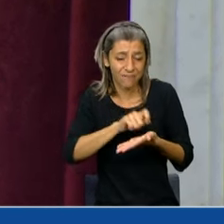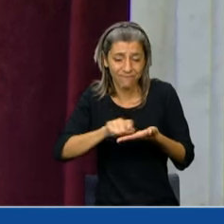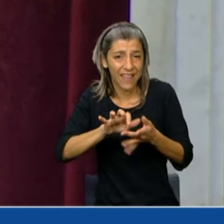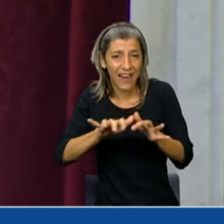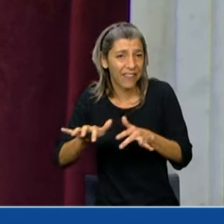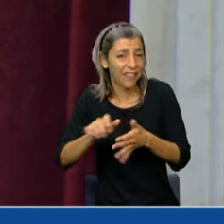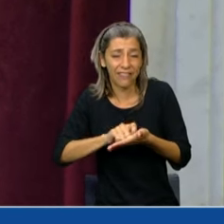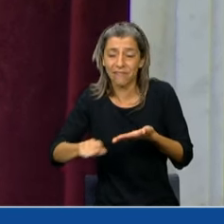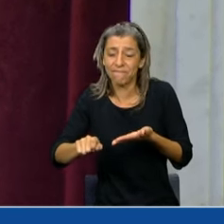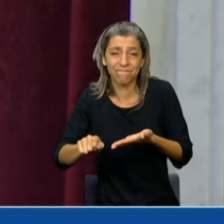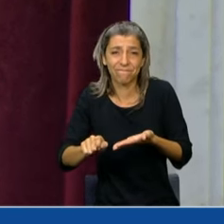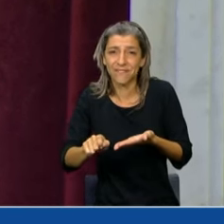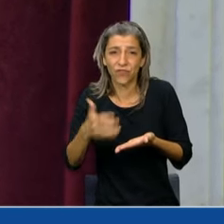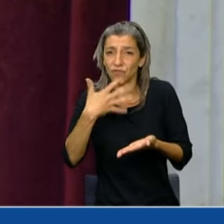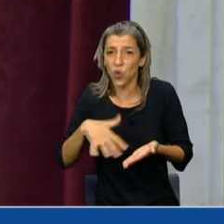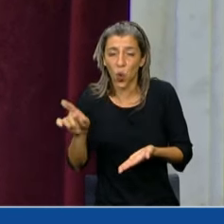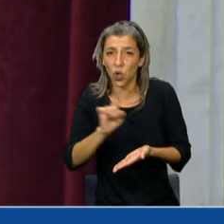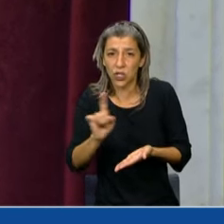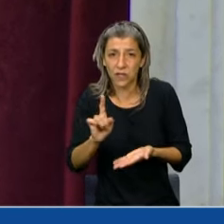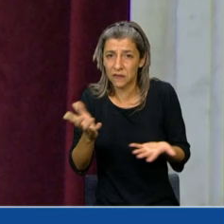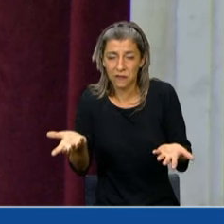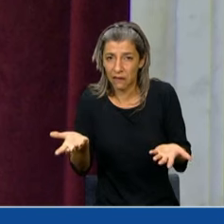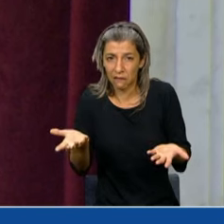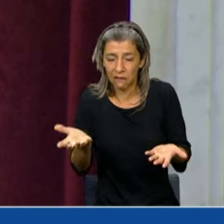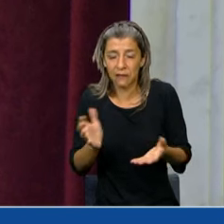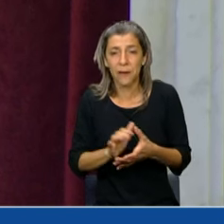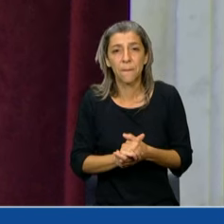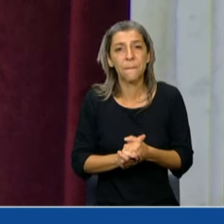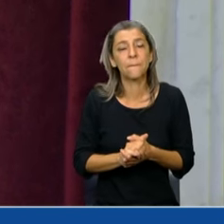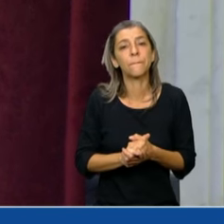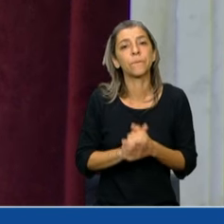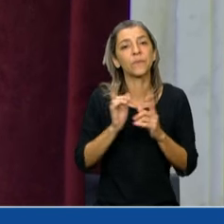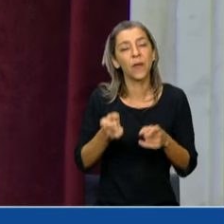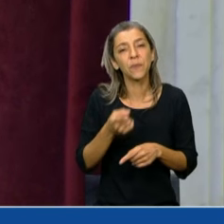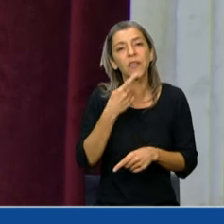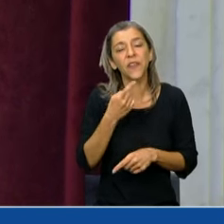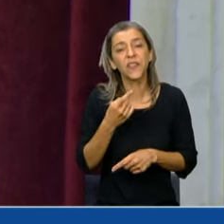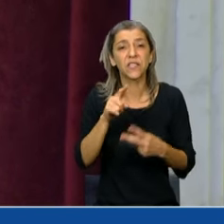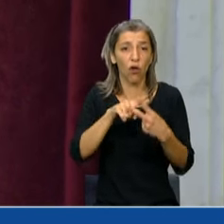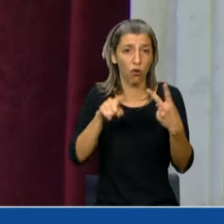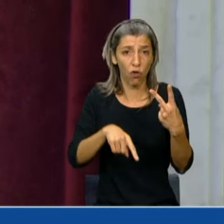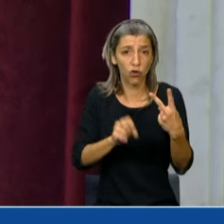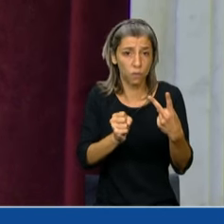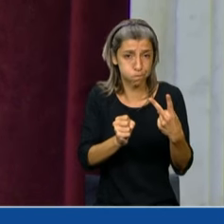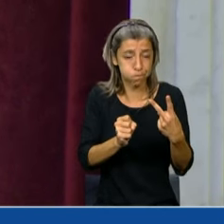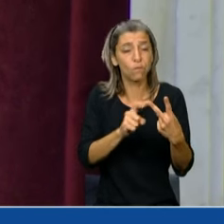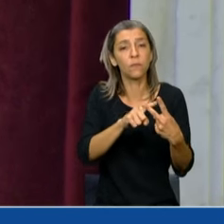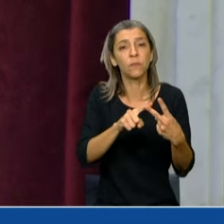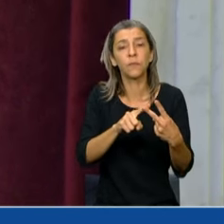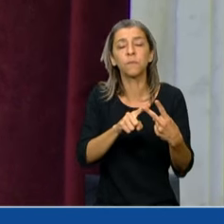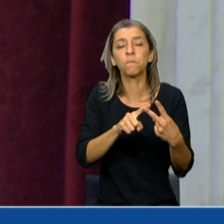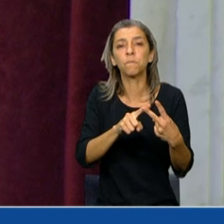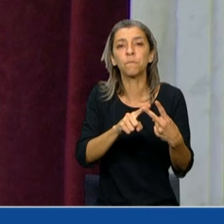Se comprende A qué se está refiriendo también habla de dos inmuebles sin